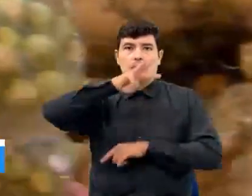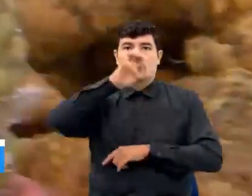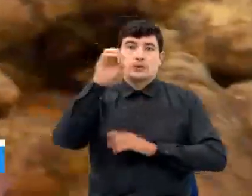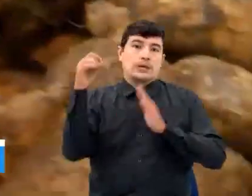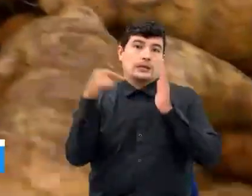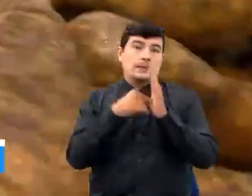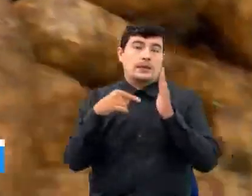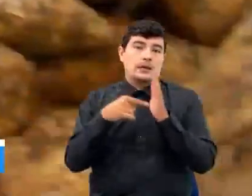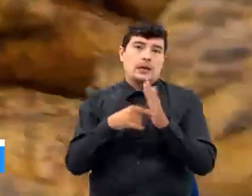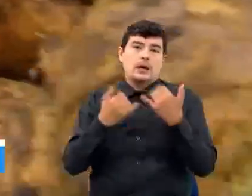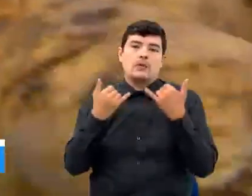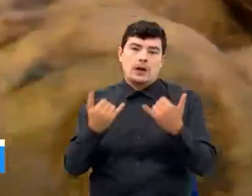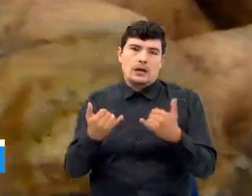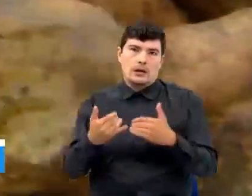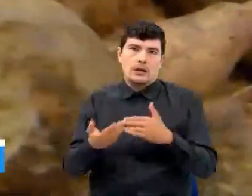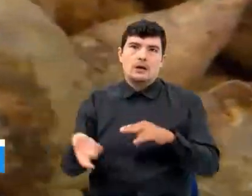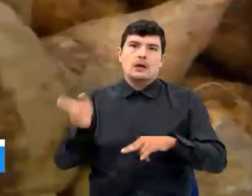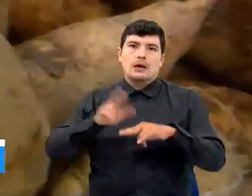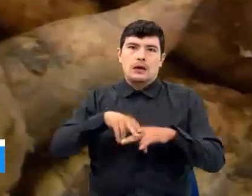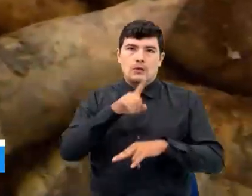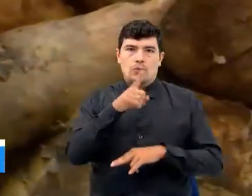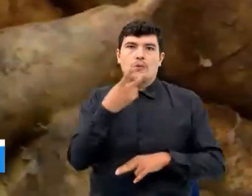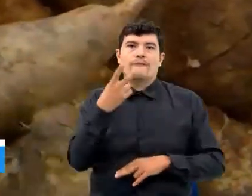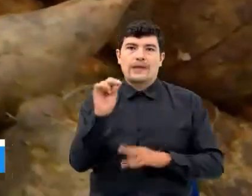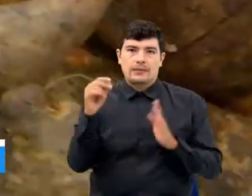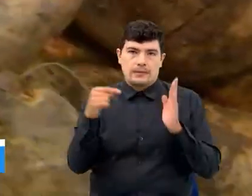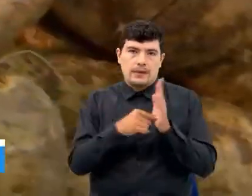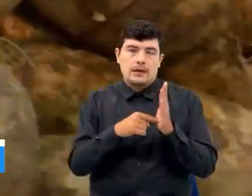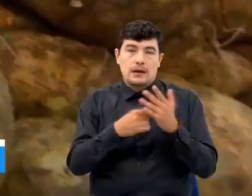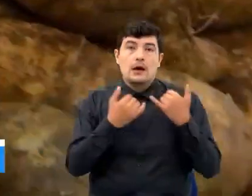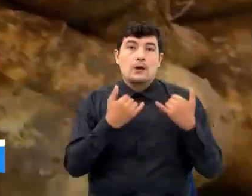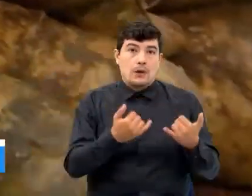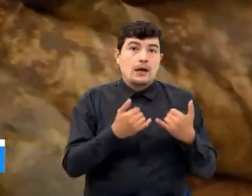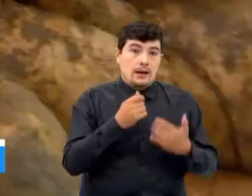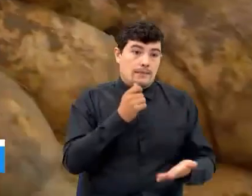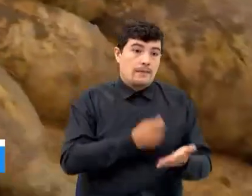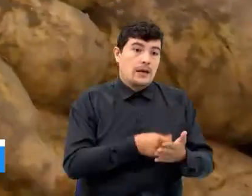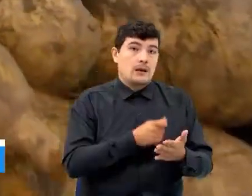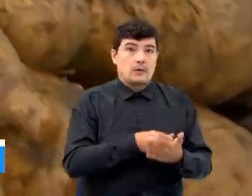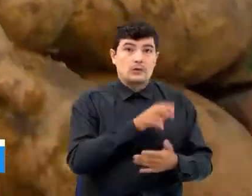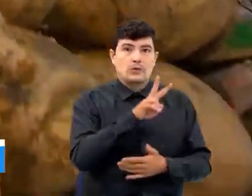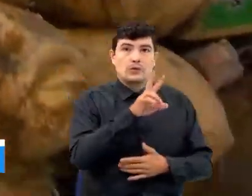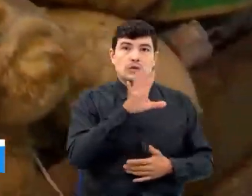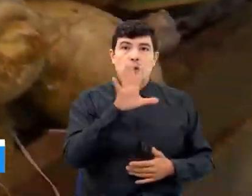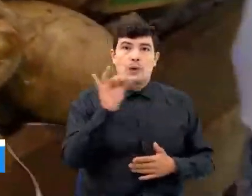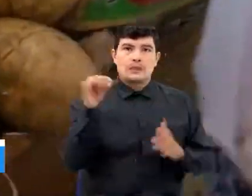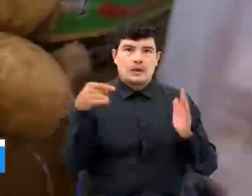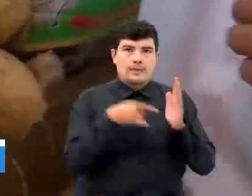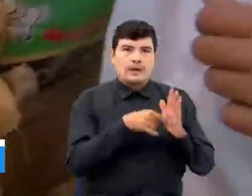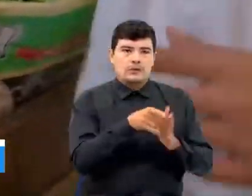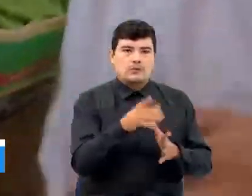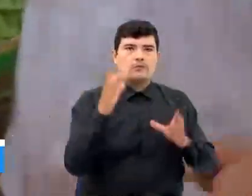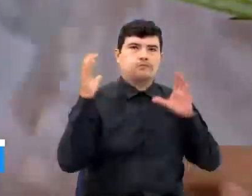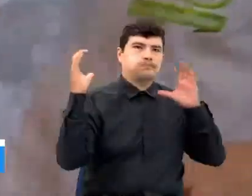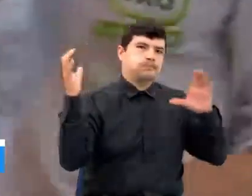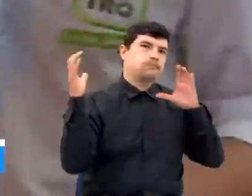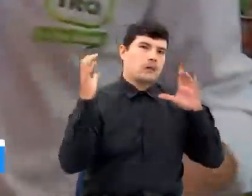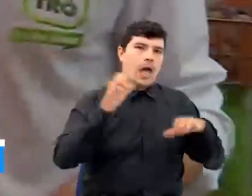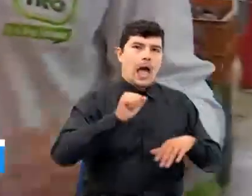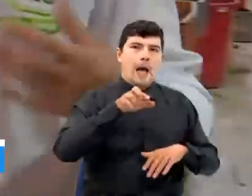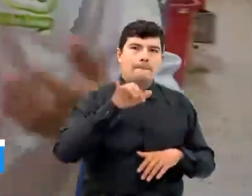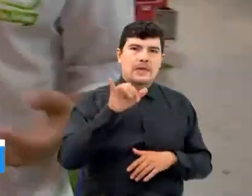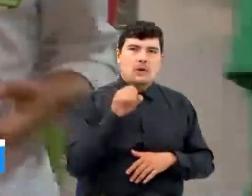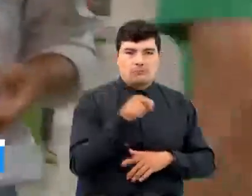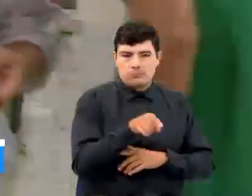pesos. Ha subido a 120 mil. Actualmente estamos pagando por un bulto de apio 250 mil pesos. Bueno, esa es la situación.